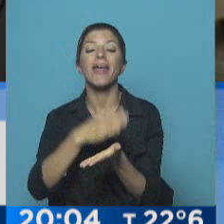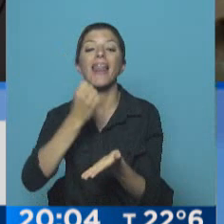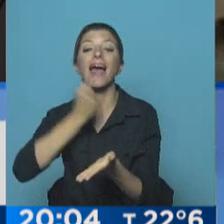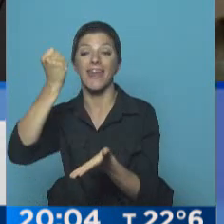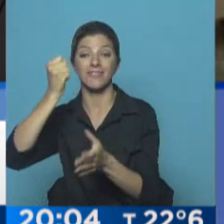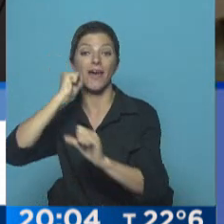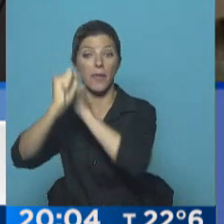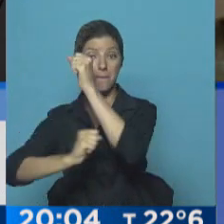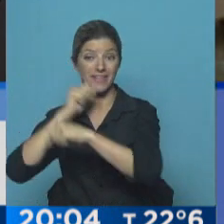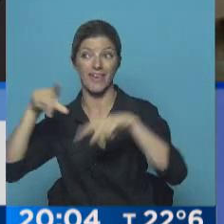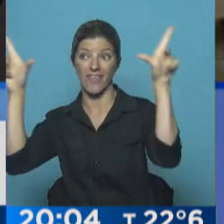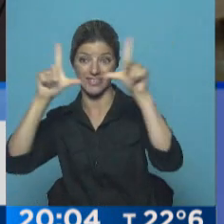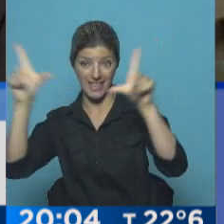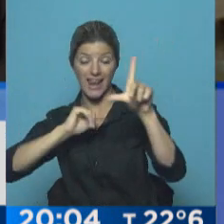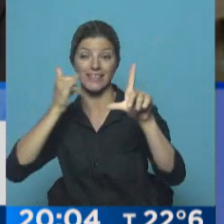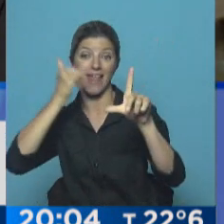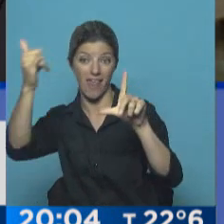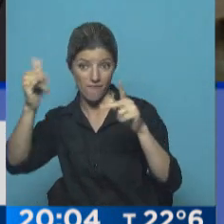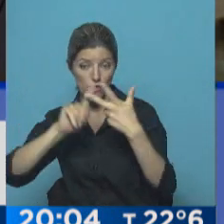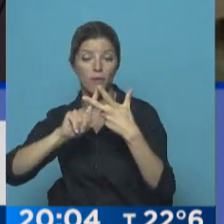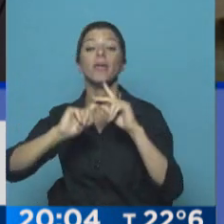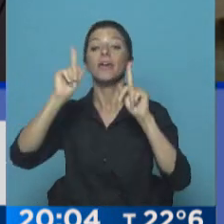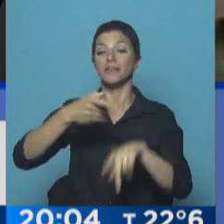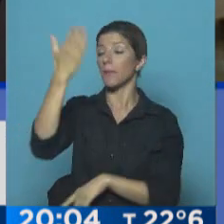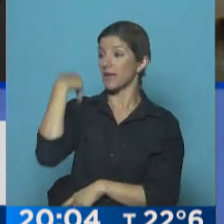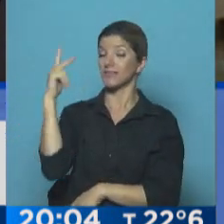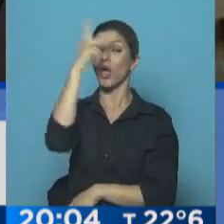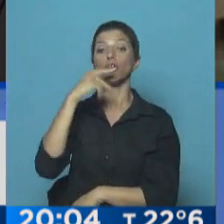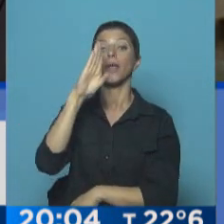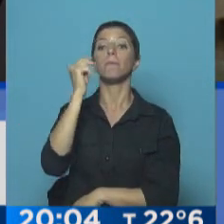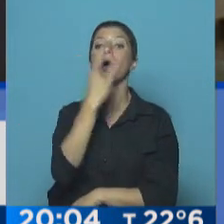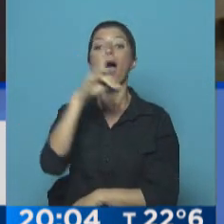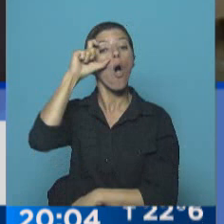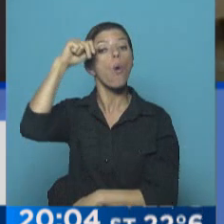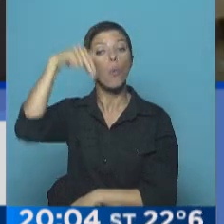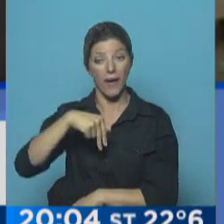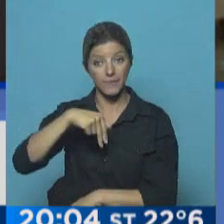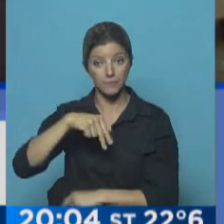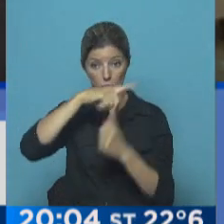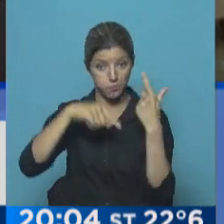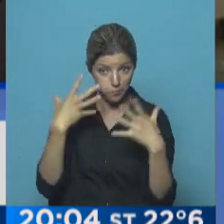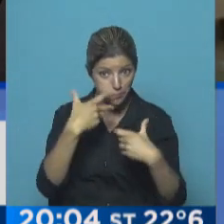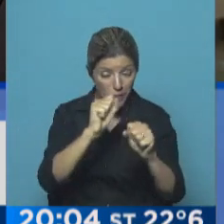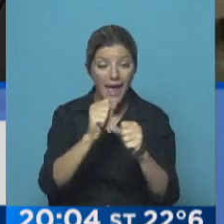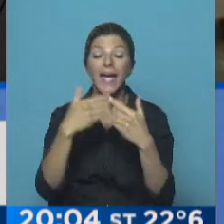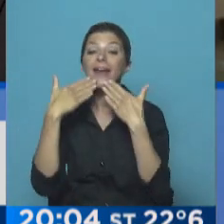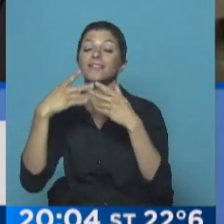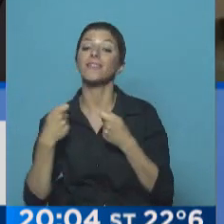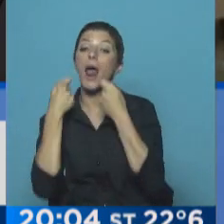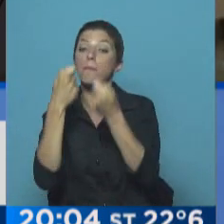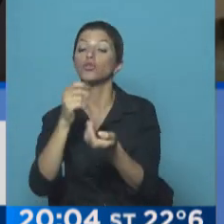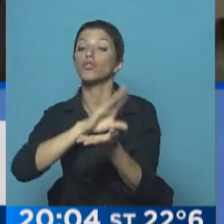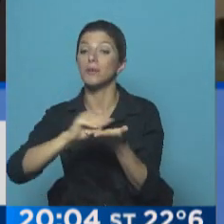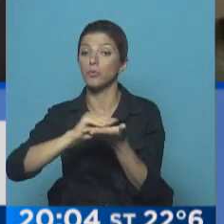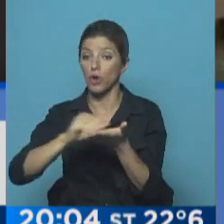empresas de televisión y de telefonía y la expropiación del Hotel Bauen con el aporte, con el apoyo de diputados de la